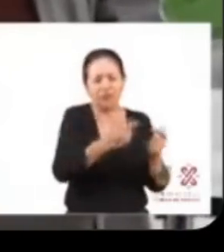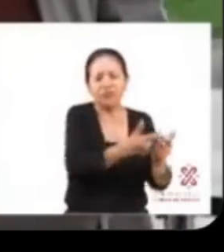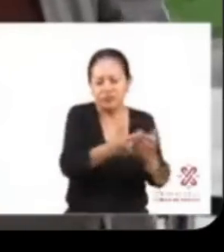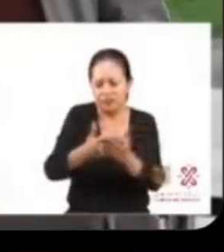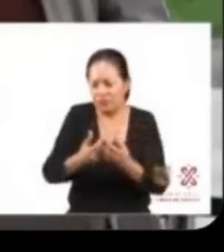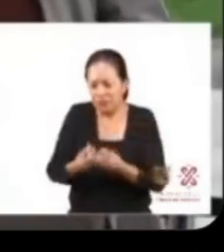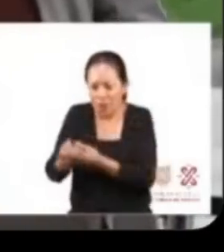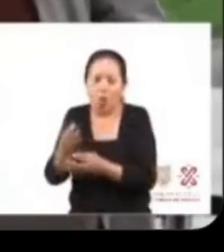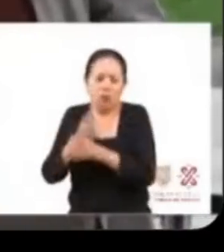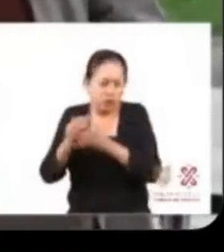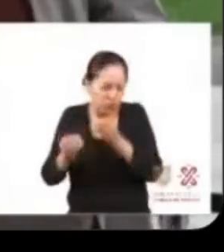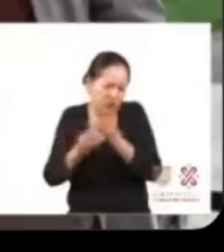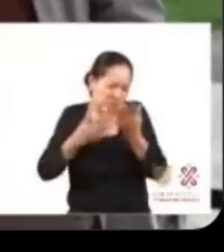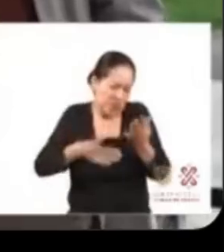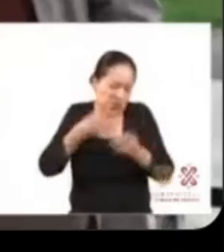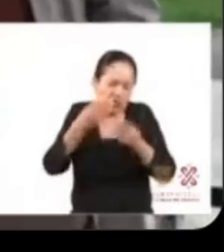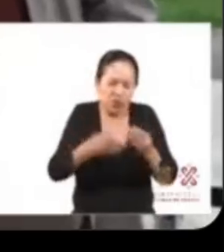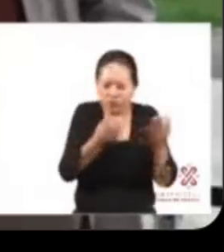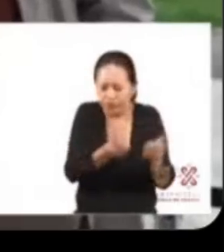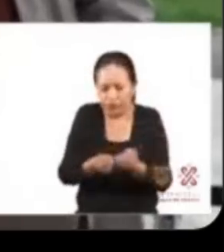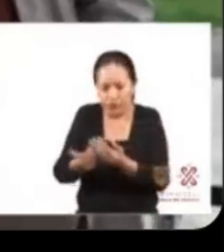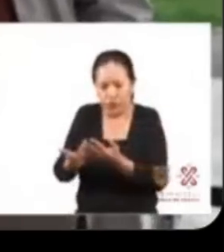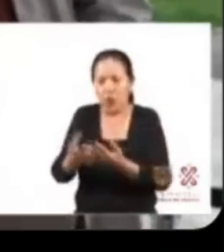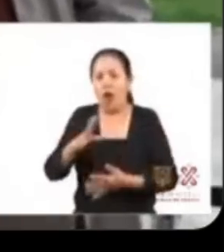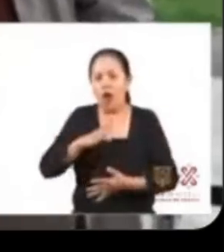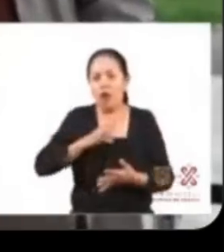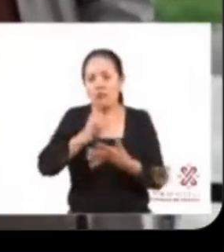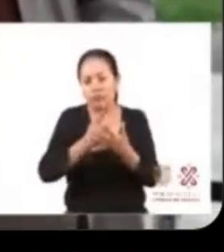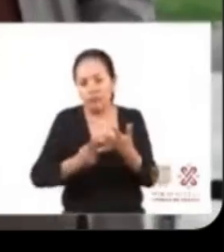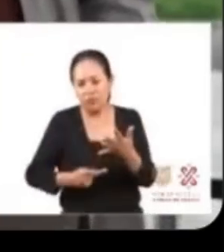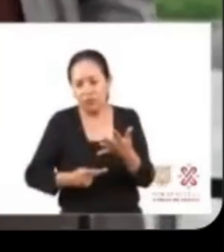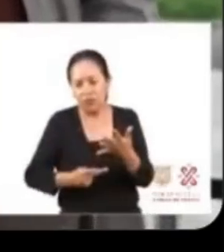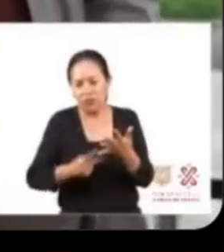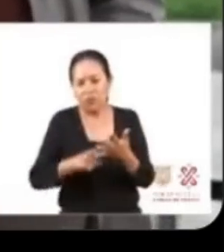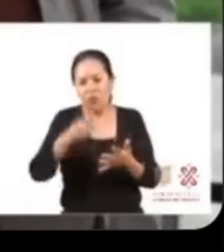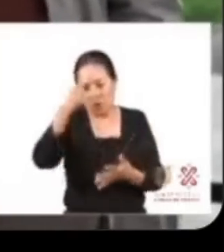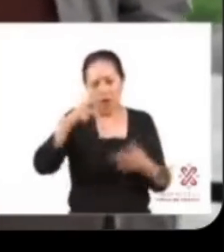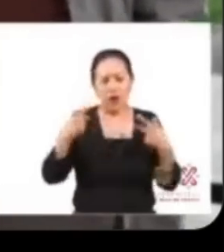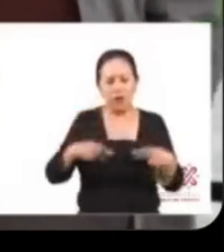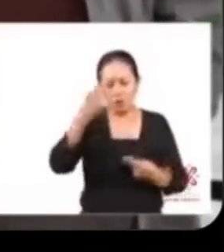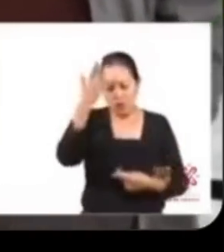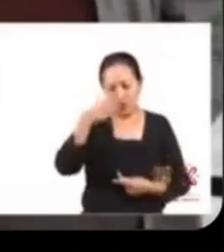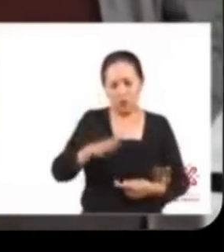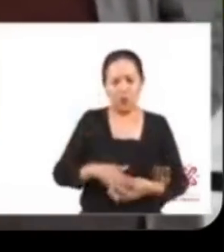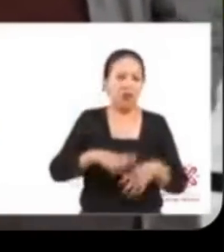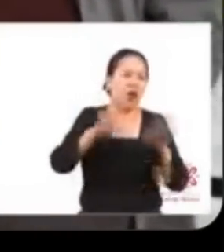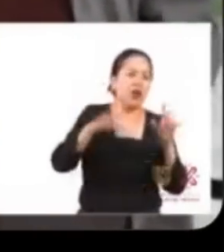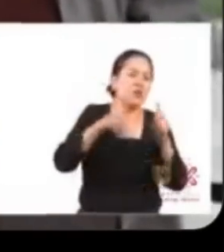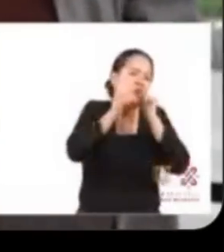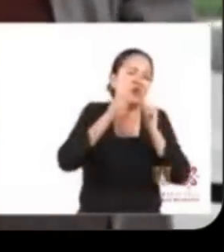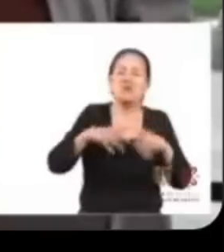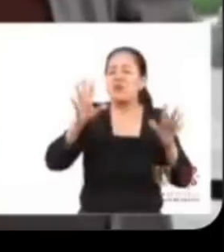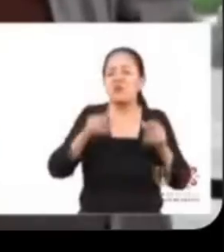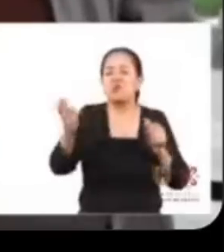insumos sanitarios, en fin, todo eso. Hay un protocolo para que la ciudadanía no crea que se hace allí al vapor y a